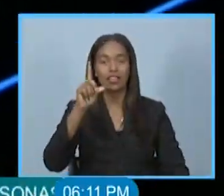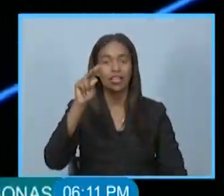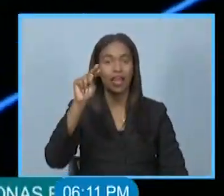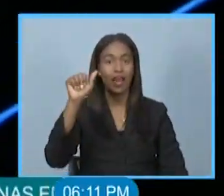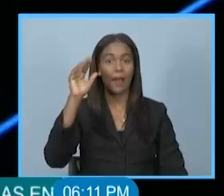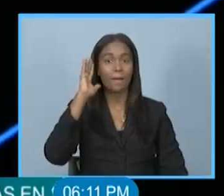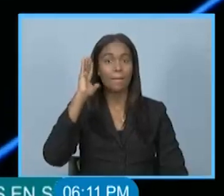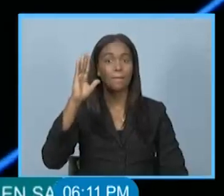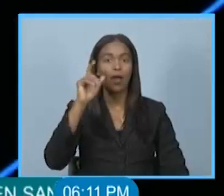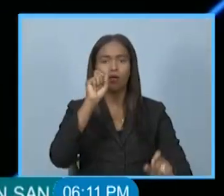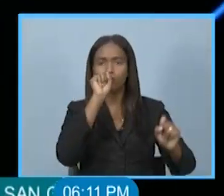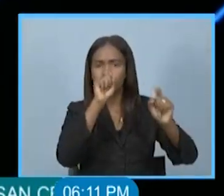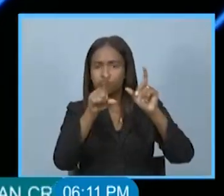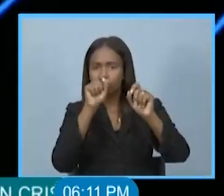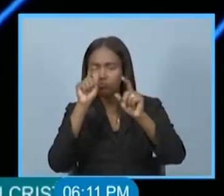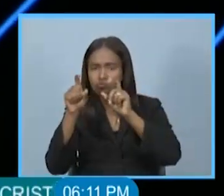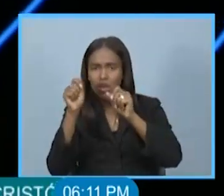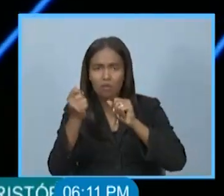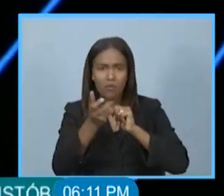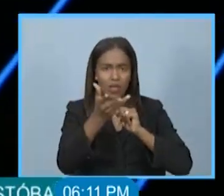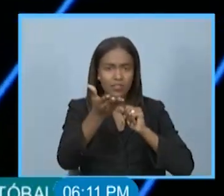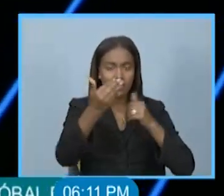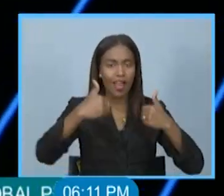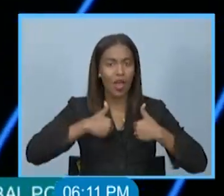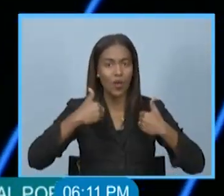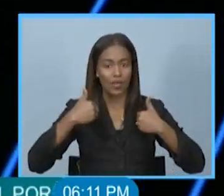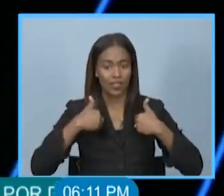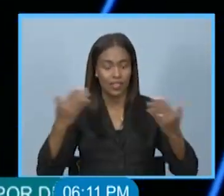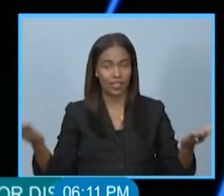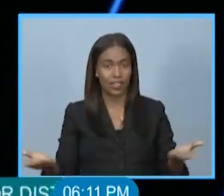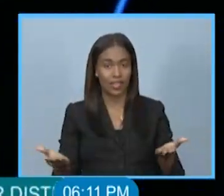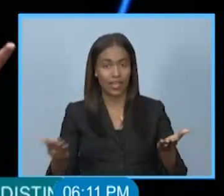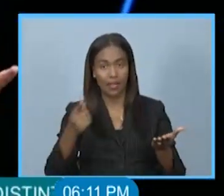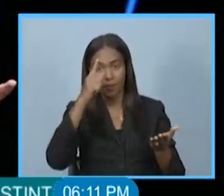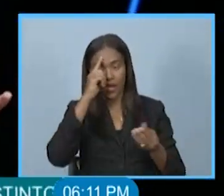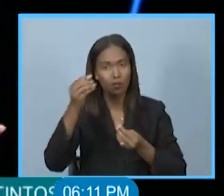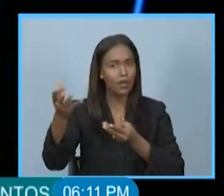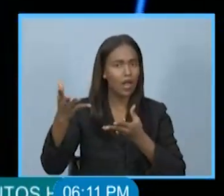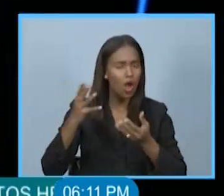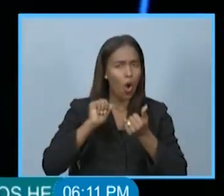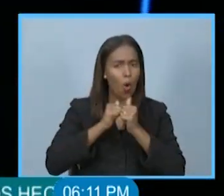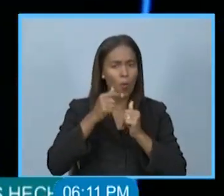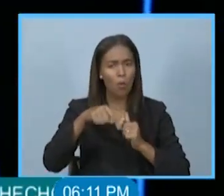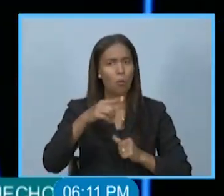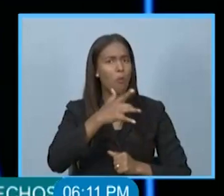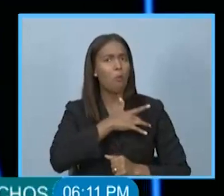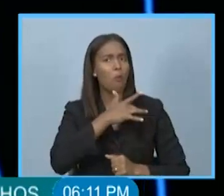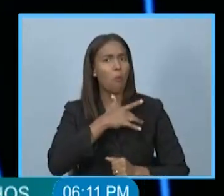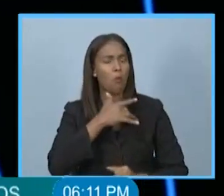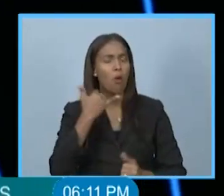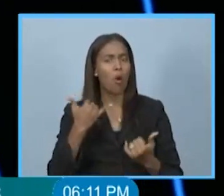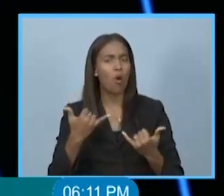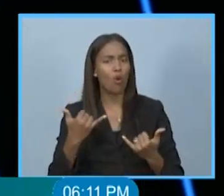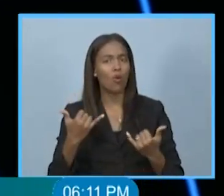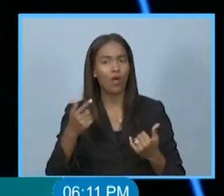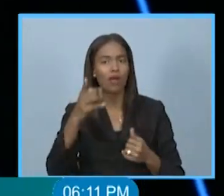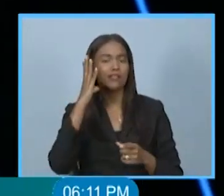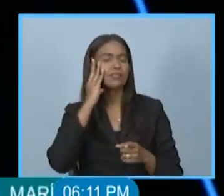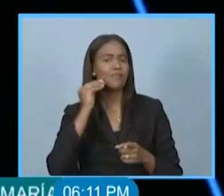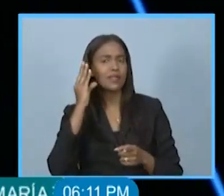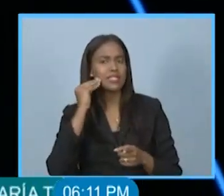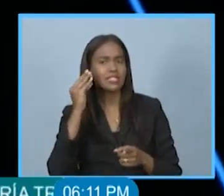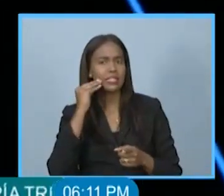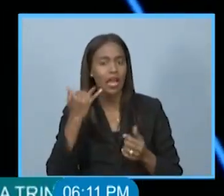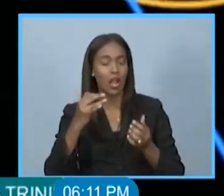carreras que estará haciendo preguntas con algunos de los jóvenes que están aquí presentes para que nos cuenten Cómo se han sentido con esta pues experiencia